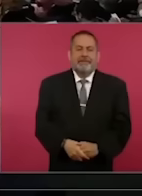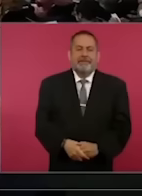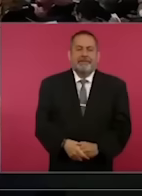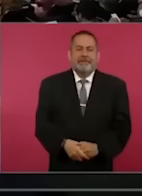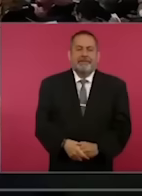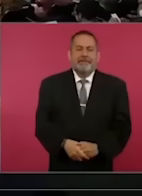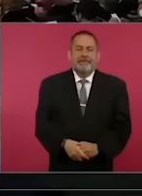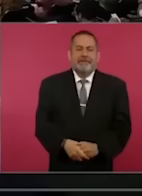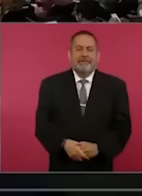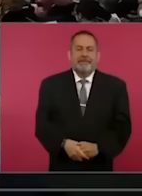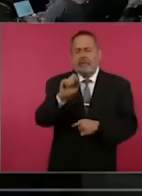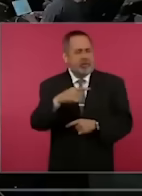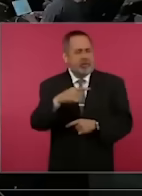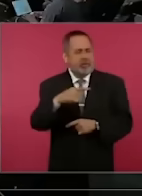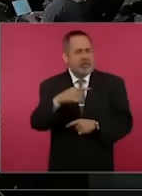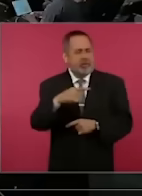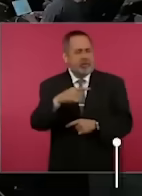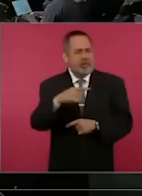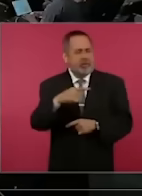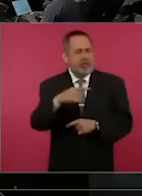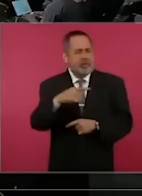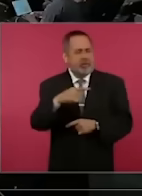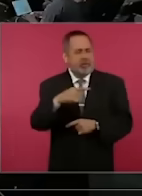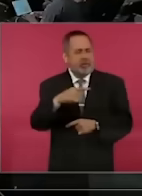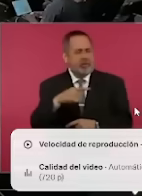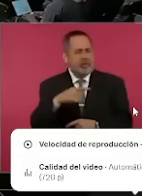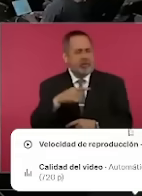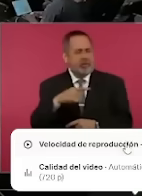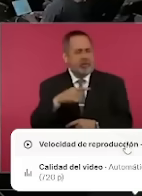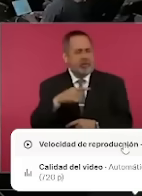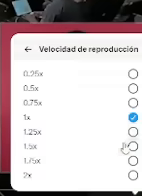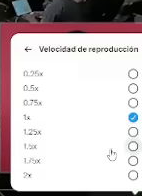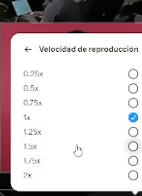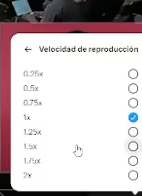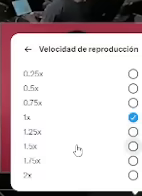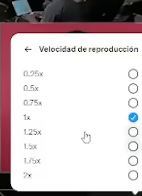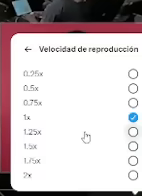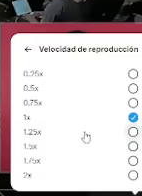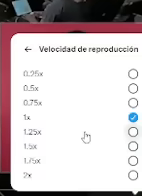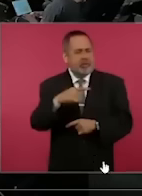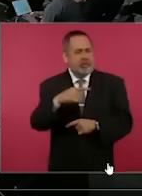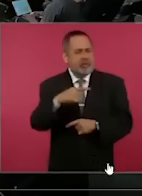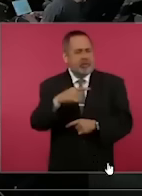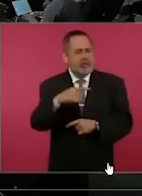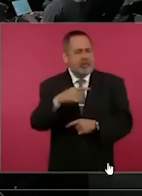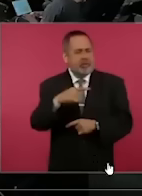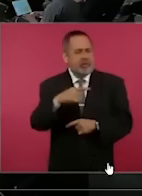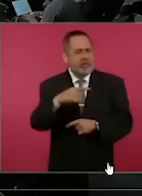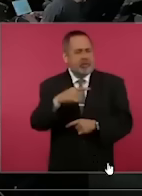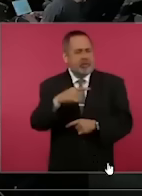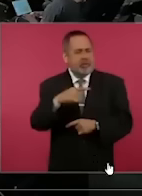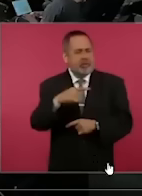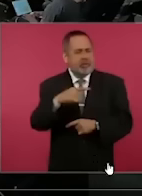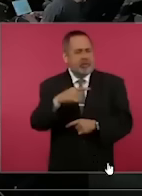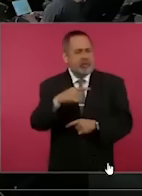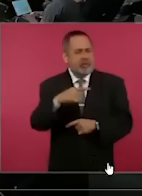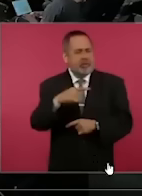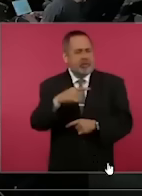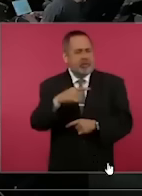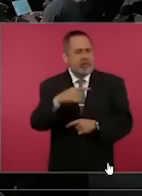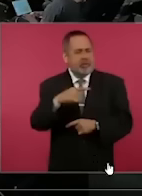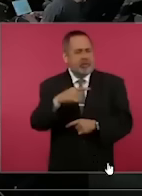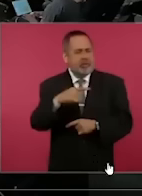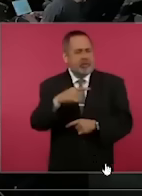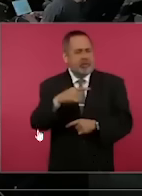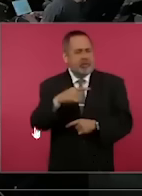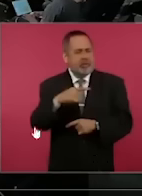decidió pues echar de cabeza a Ricardo Salinas Pliego, y ahora sí, pues que se encabrone este